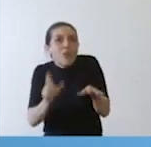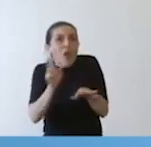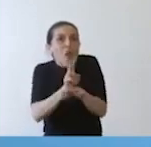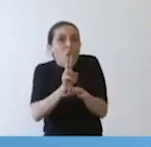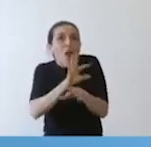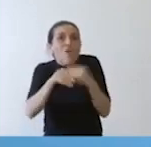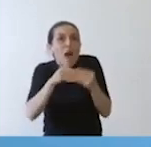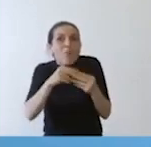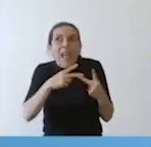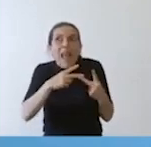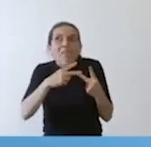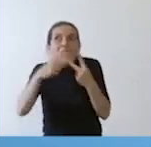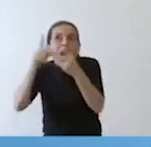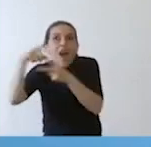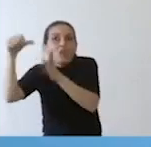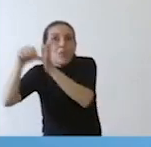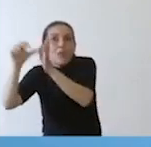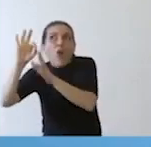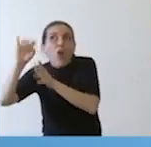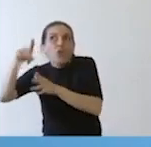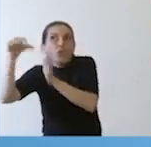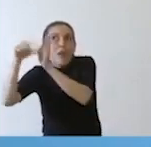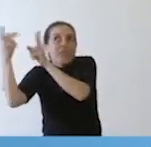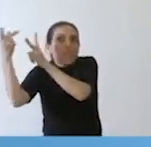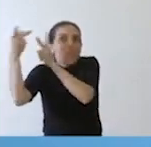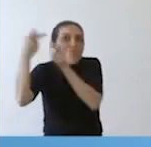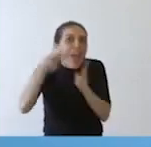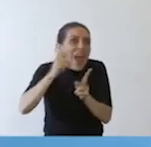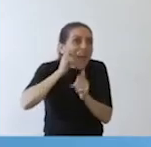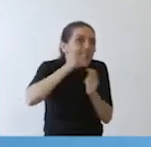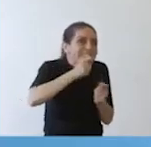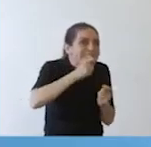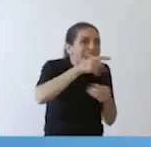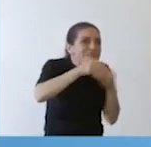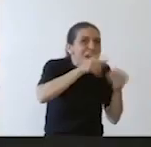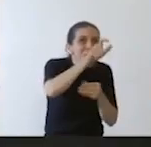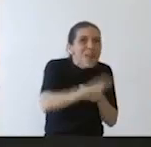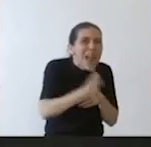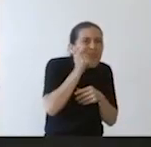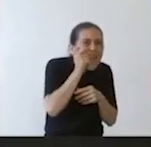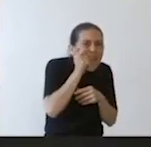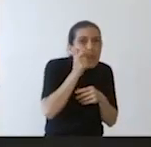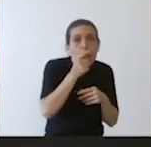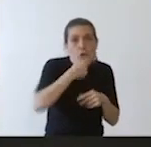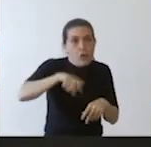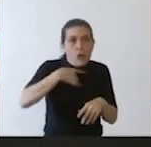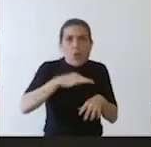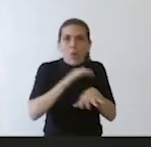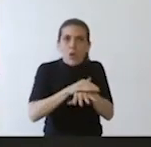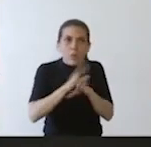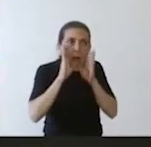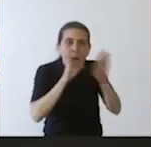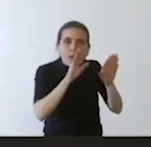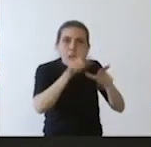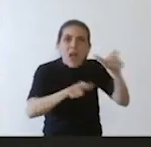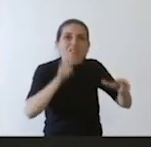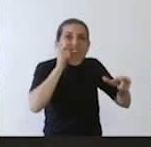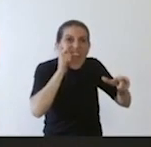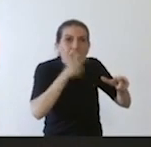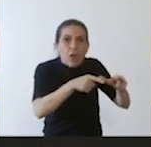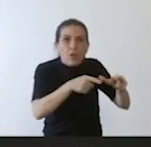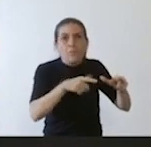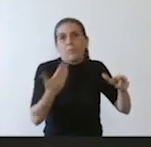o que vienen de visita los del exterior, para estas personas que tenemos que cuidar. Y para eso hemos analizado hoy